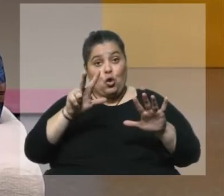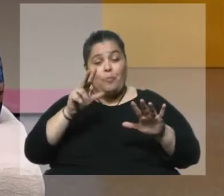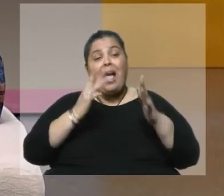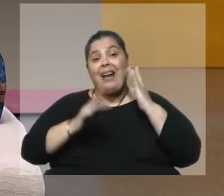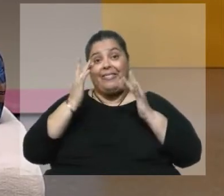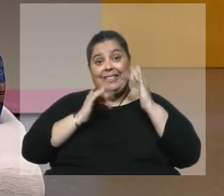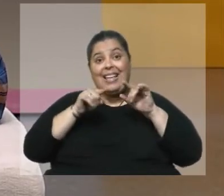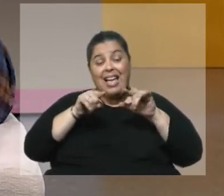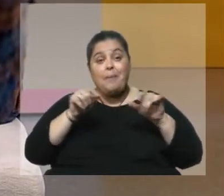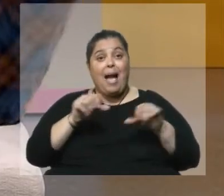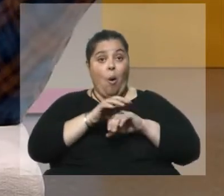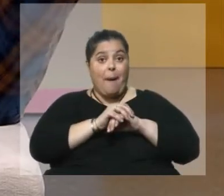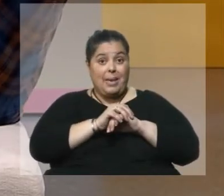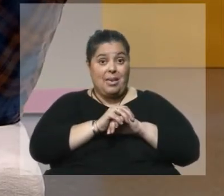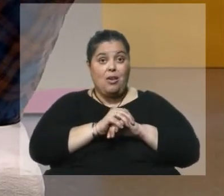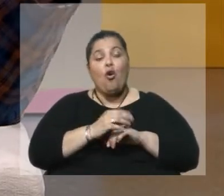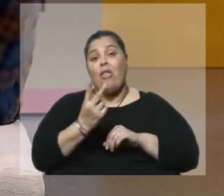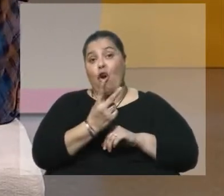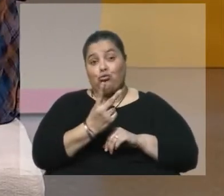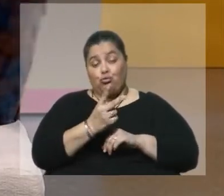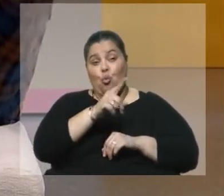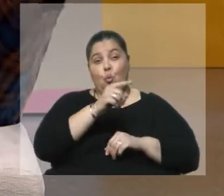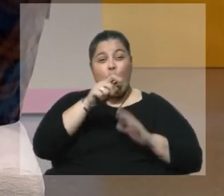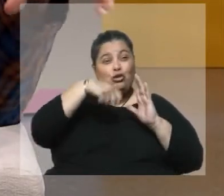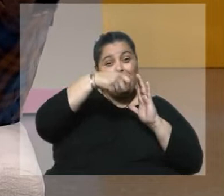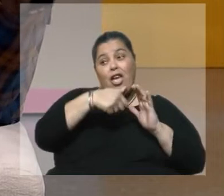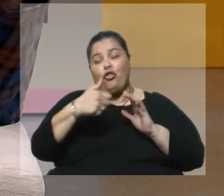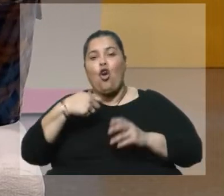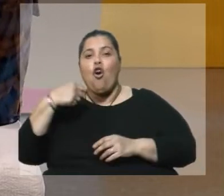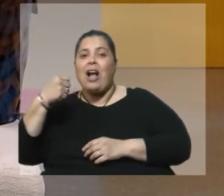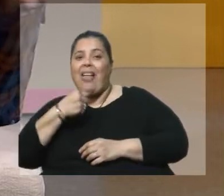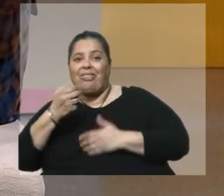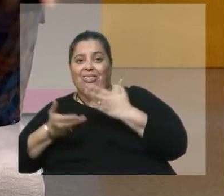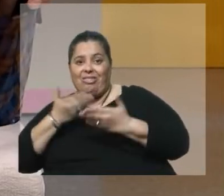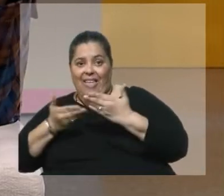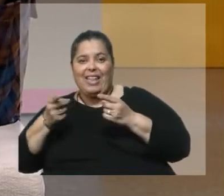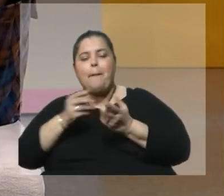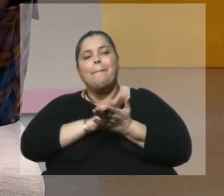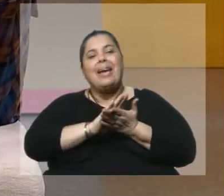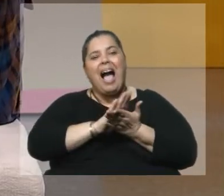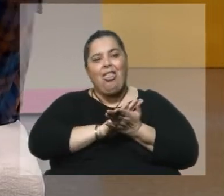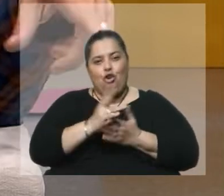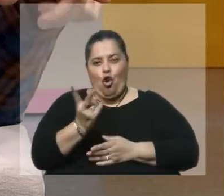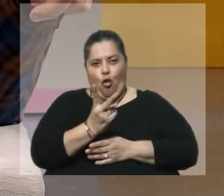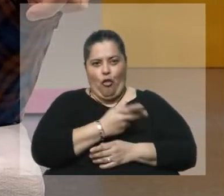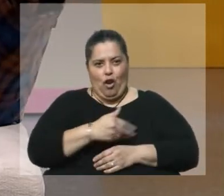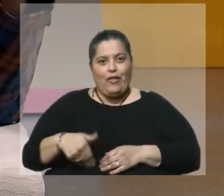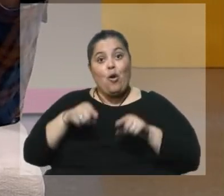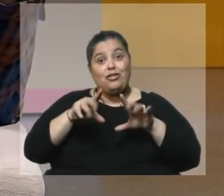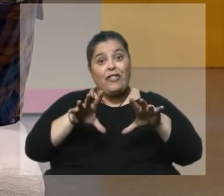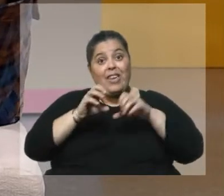amigo de un cineasta y de una cantante que eran becados del gobierno de Brasil, que vivían en la